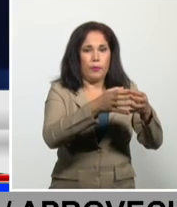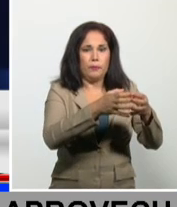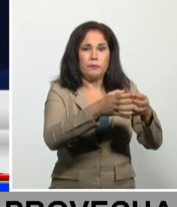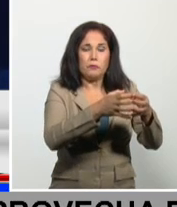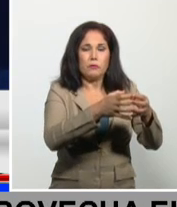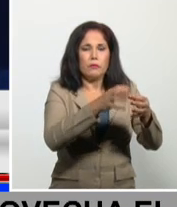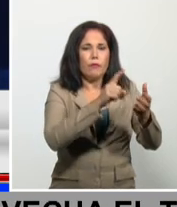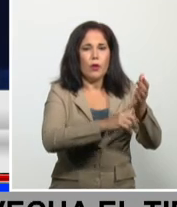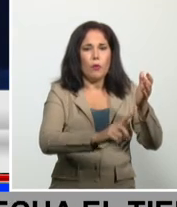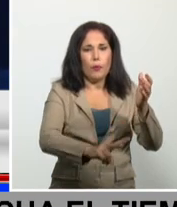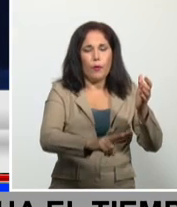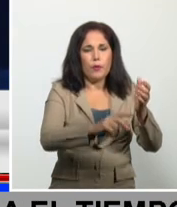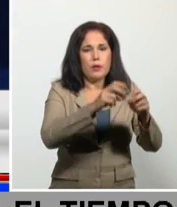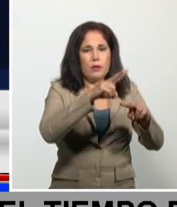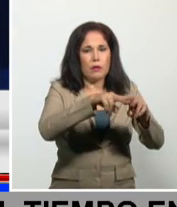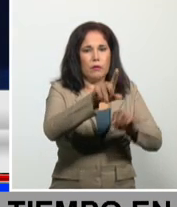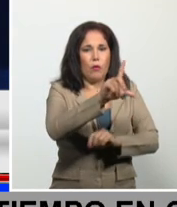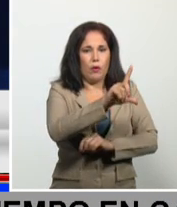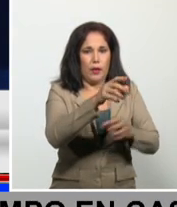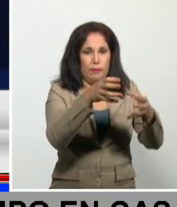la provincia de Holguín.